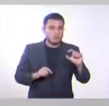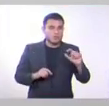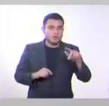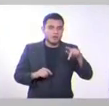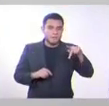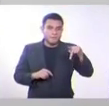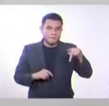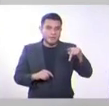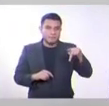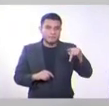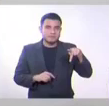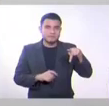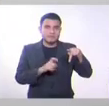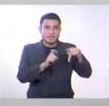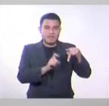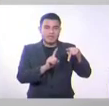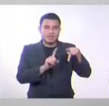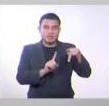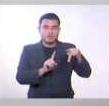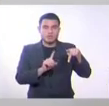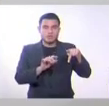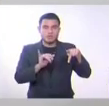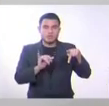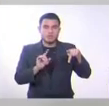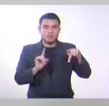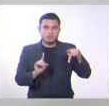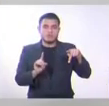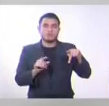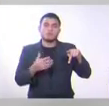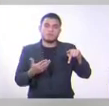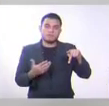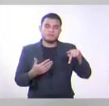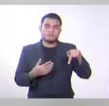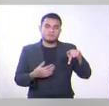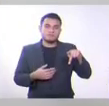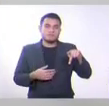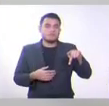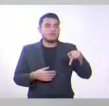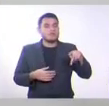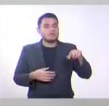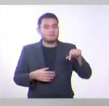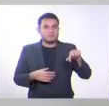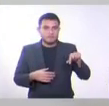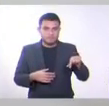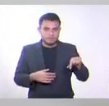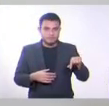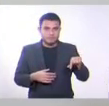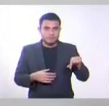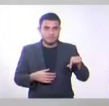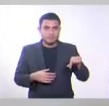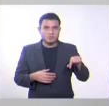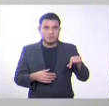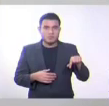Tiene coordenadas x1 y y1. Muy bien. Al segundo punto lo voy a llamar